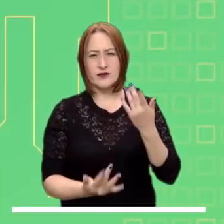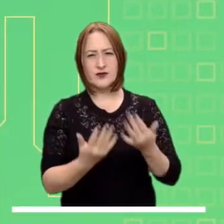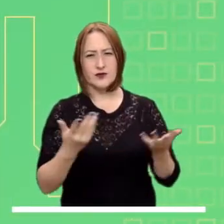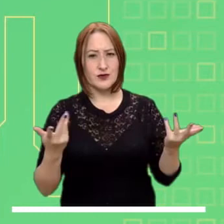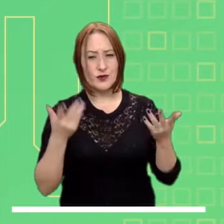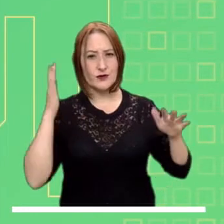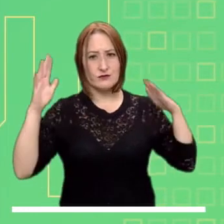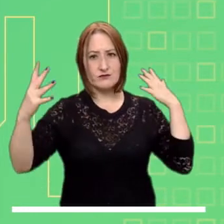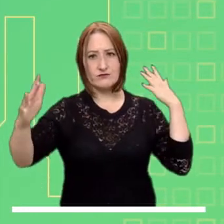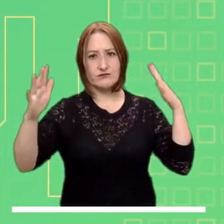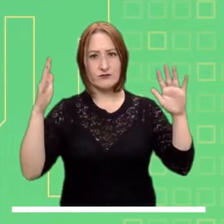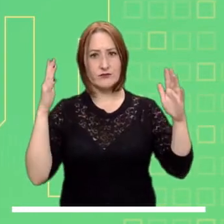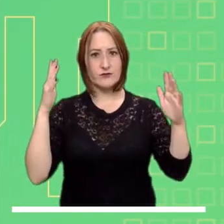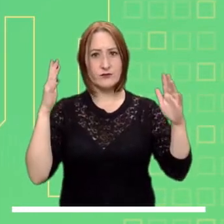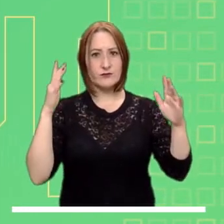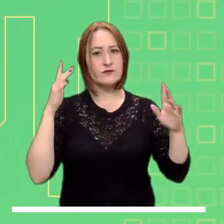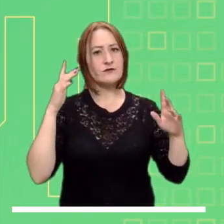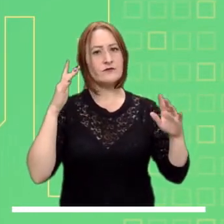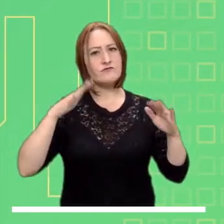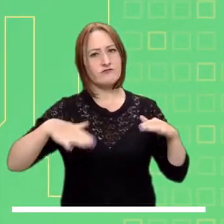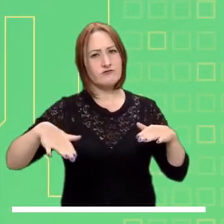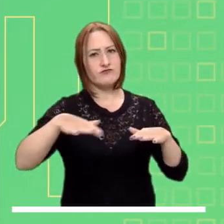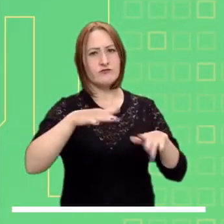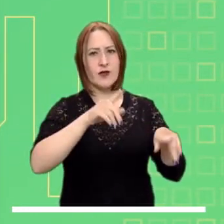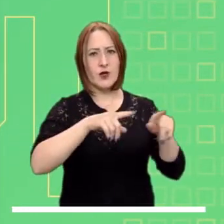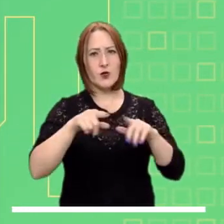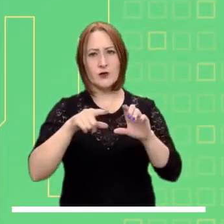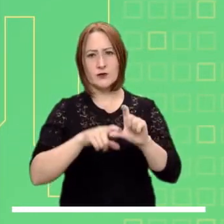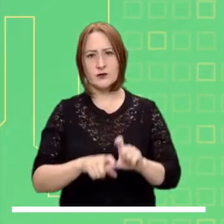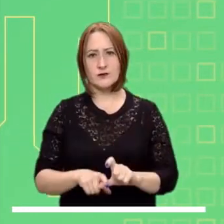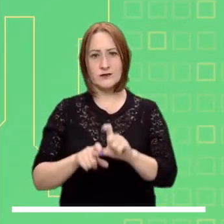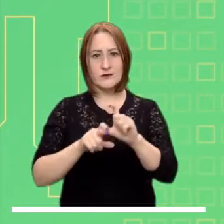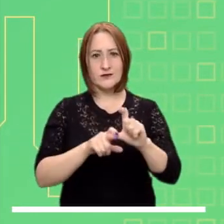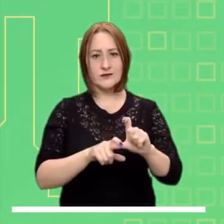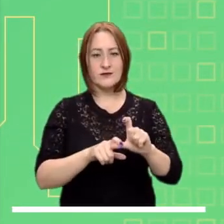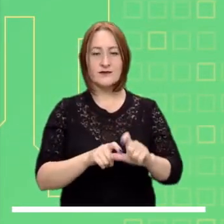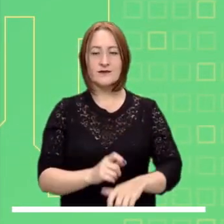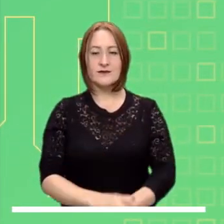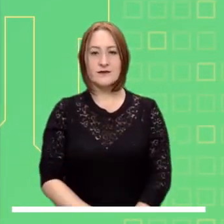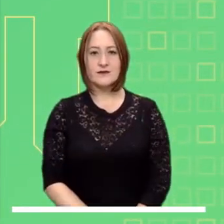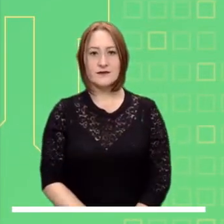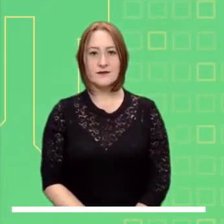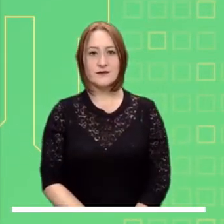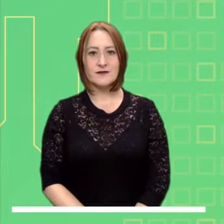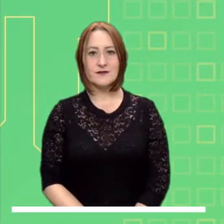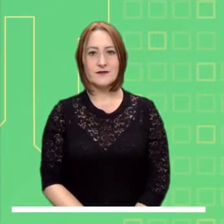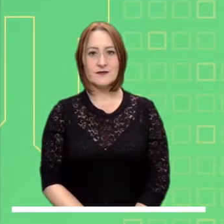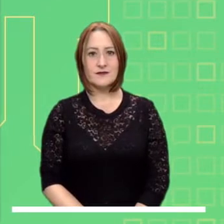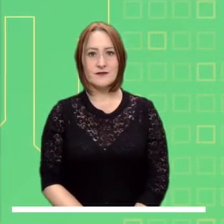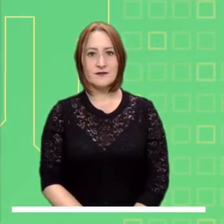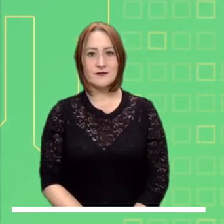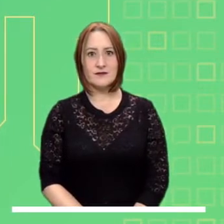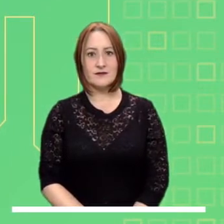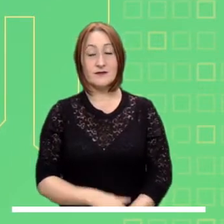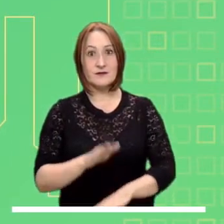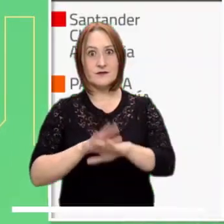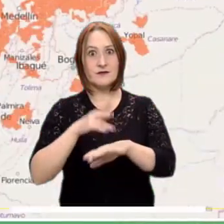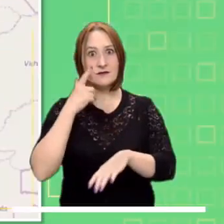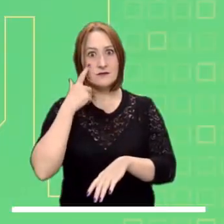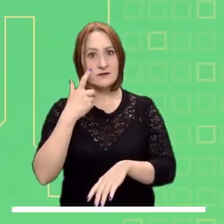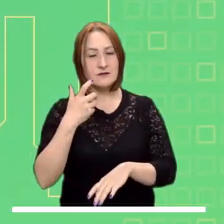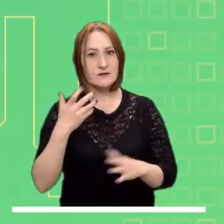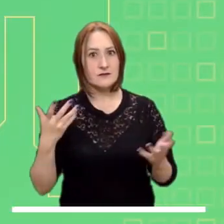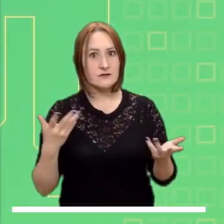Alerta roja por probabilidad de ocurrencia de incendios en la cobertura vegetal en algunas zonas del departamento de La Guajira.